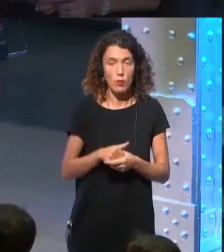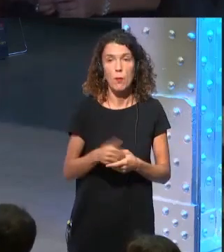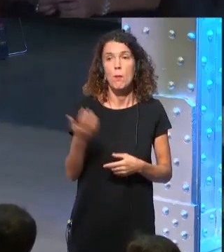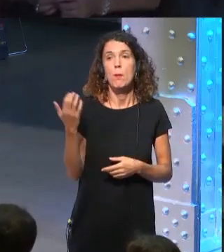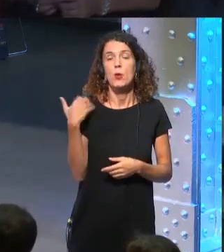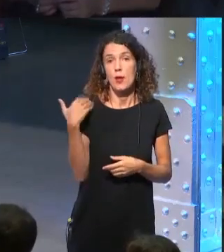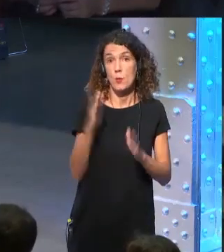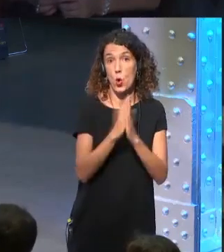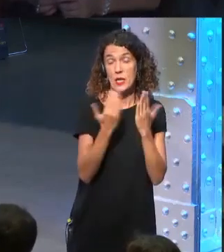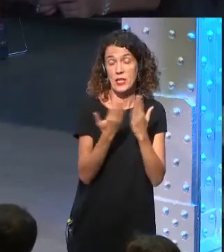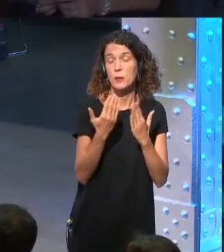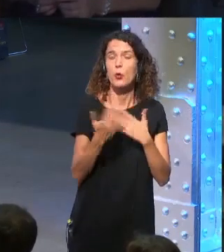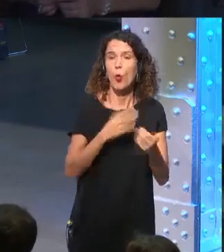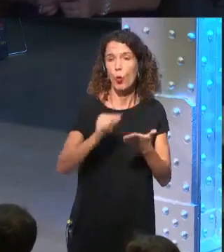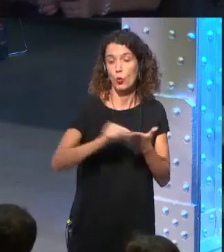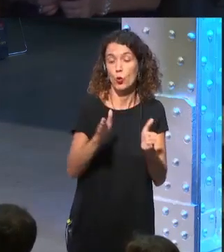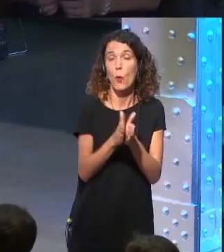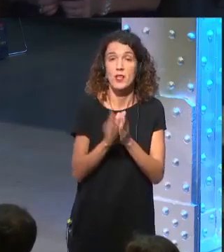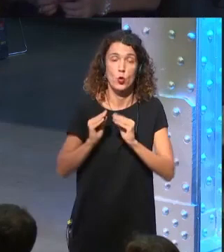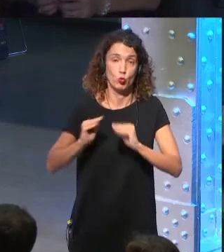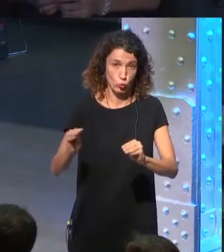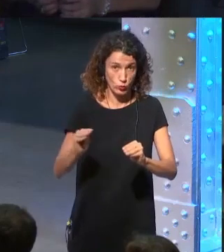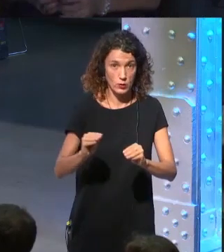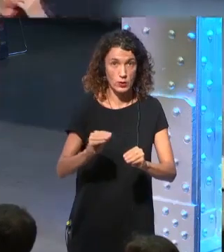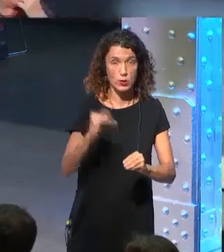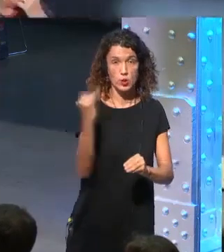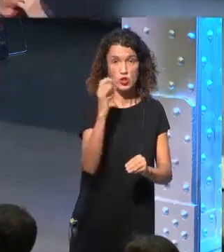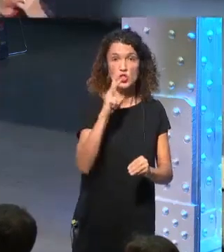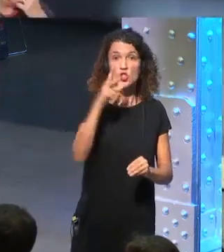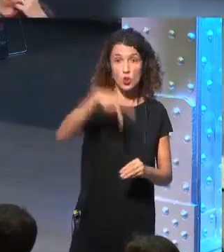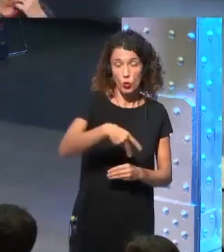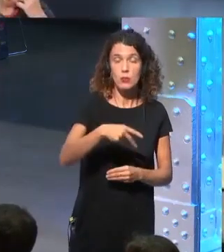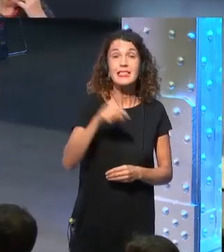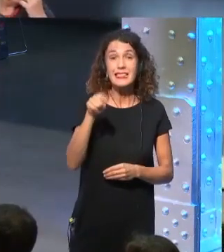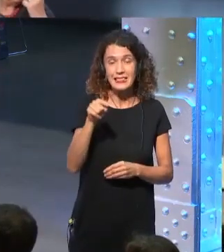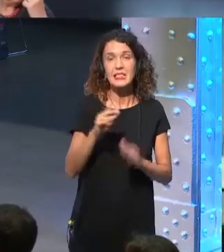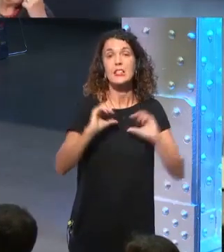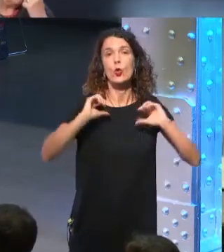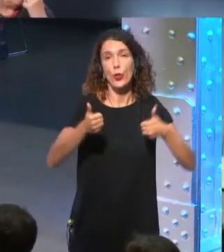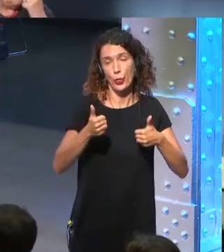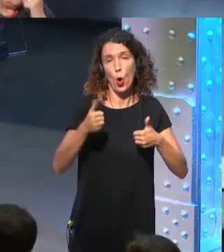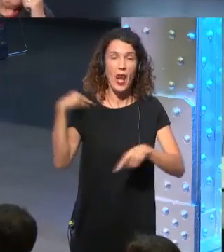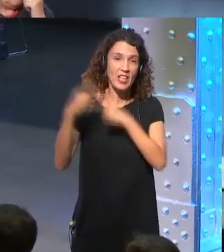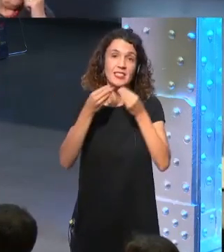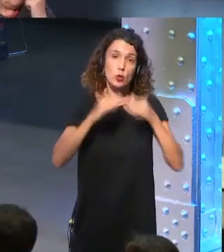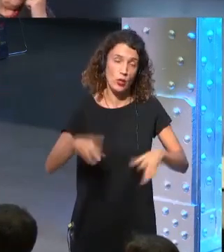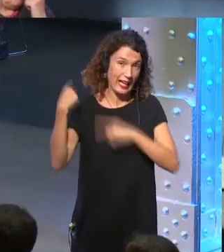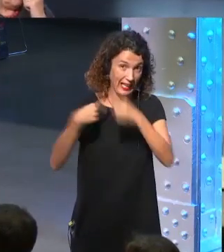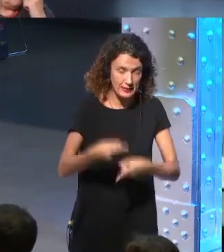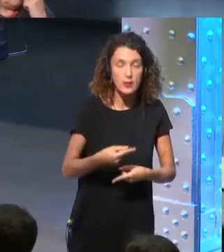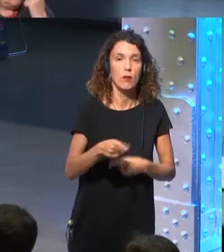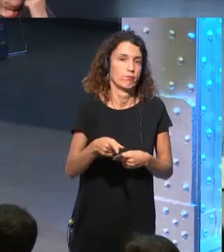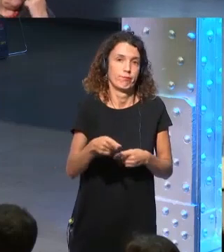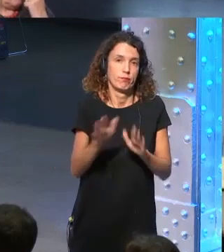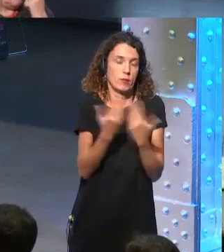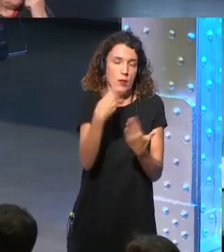el lejano librito escrito con su compañero de armas, John Henderson, Introducción a los clásicos, lectura